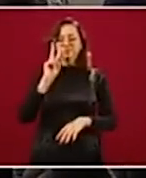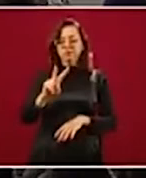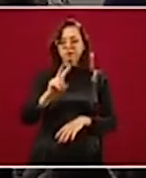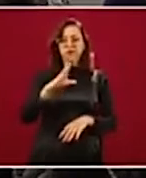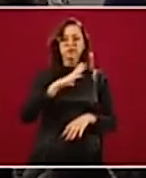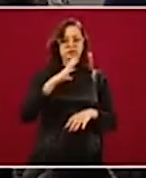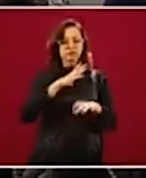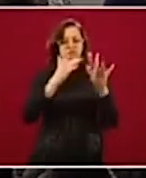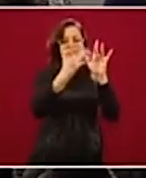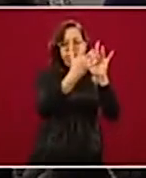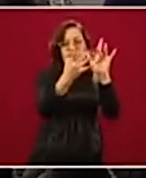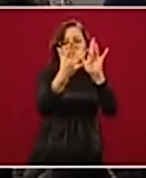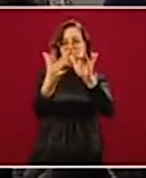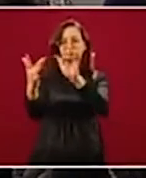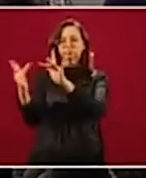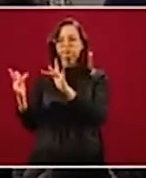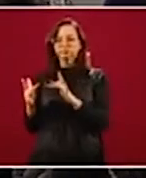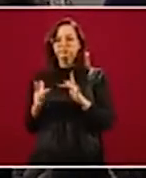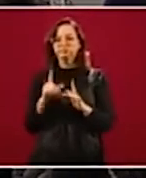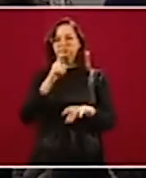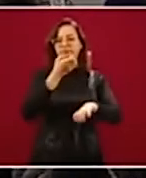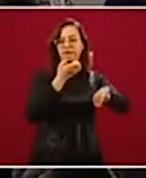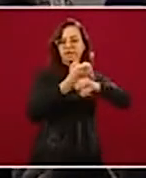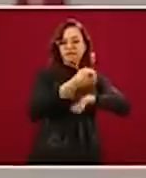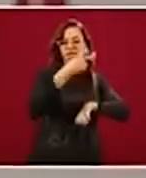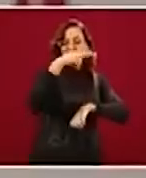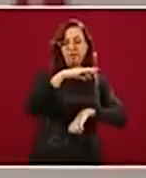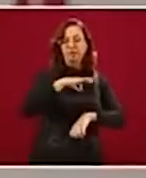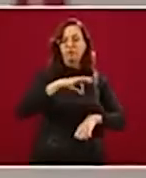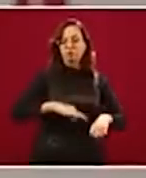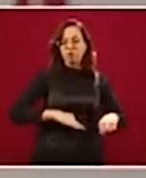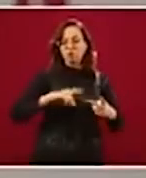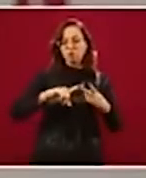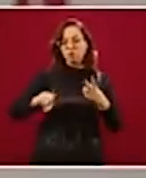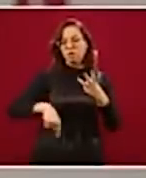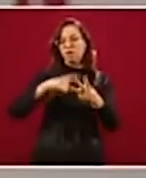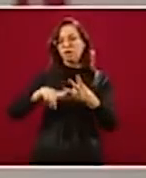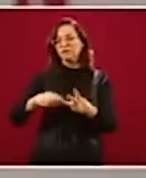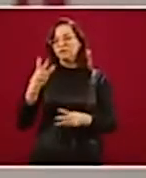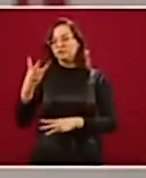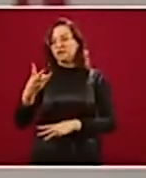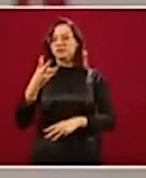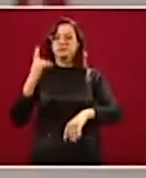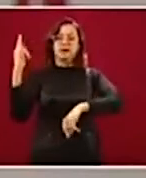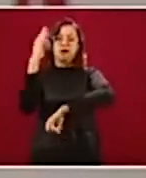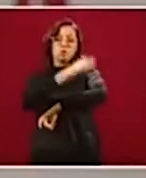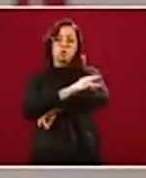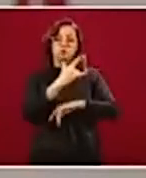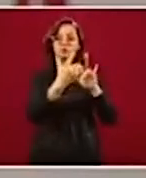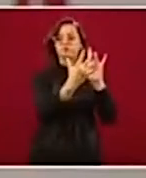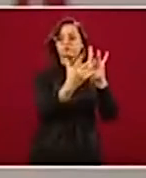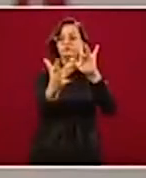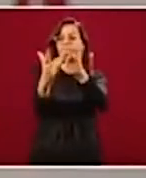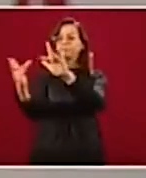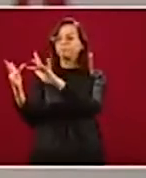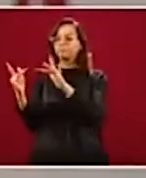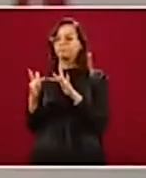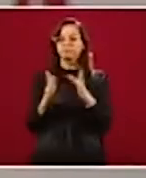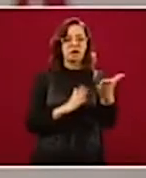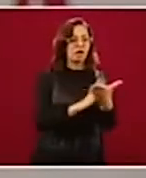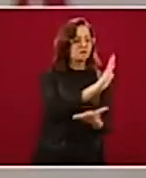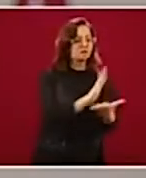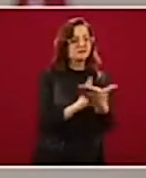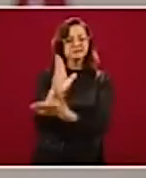interconectado el Valle de México, el Valle de Toluca y los tres aeropuertos, y que esto facilite el acceso tanto